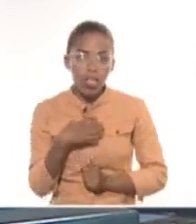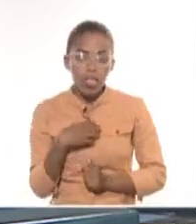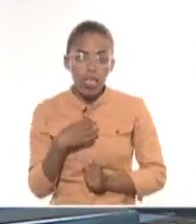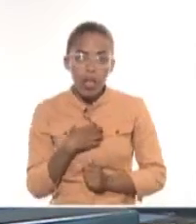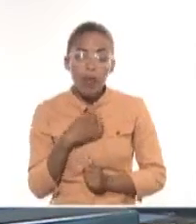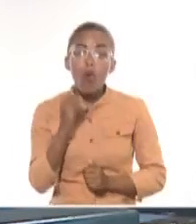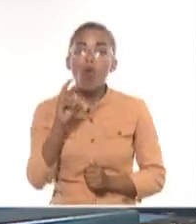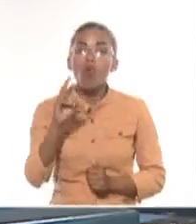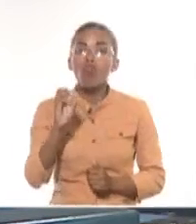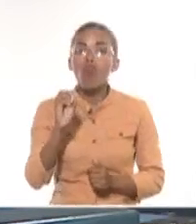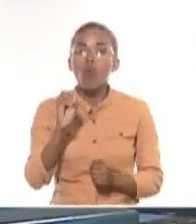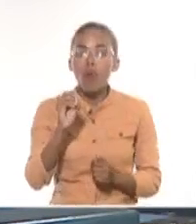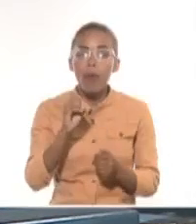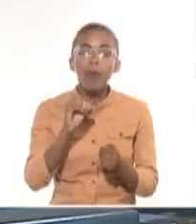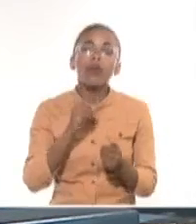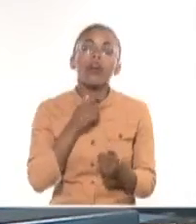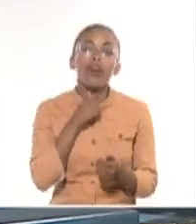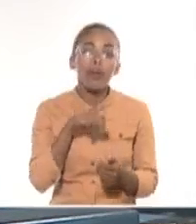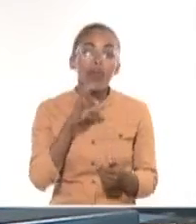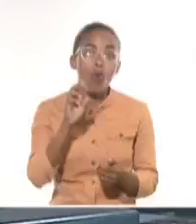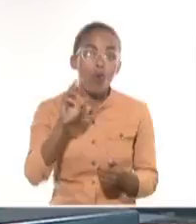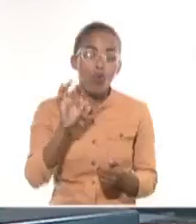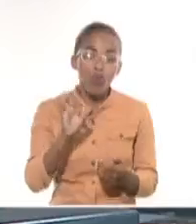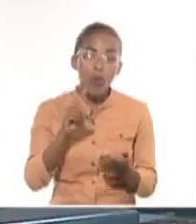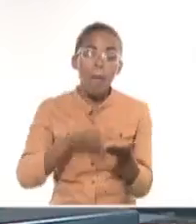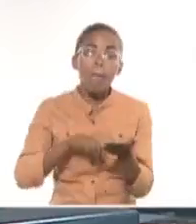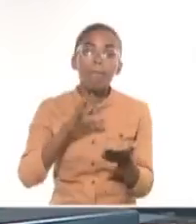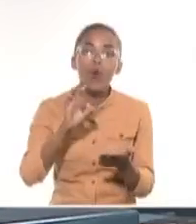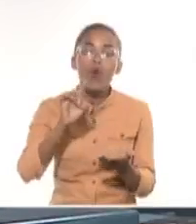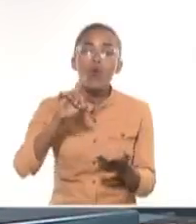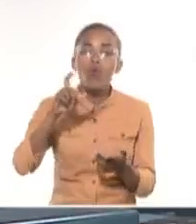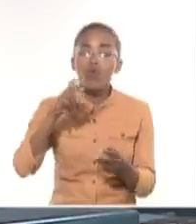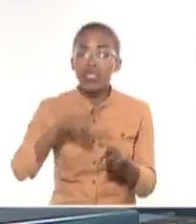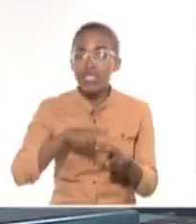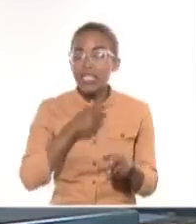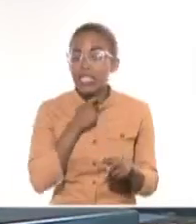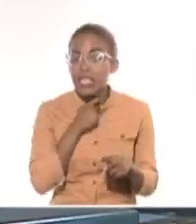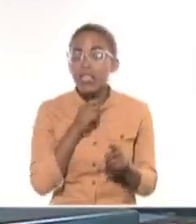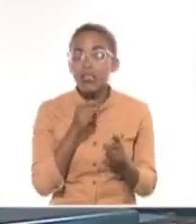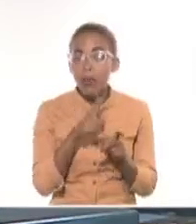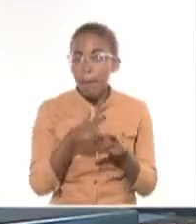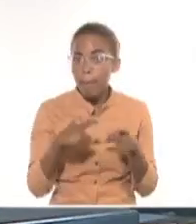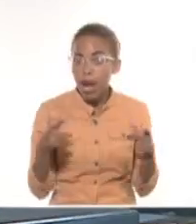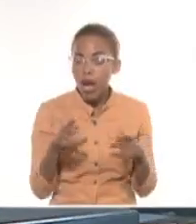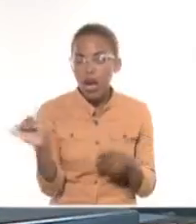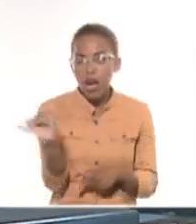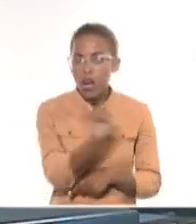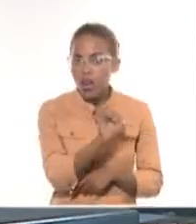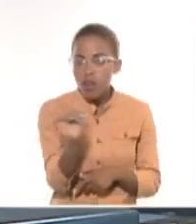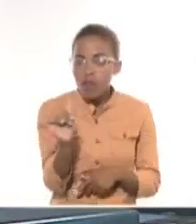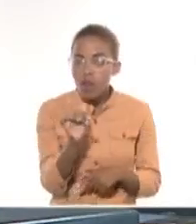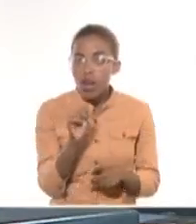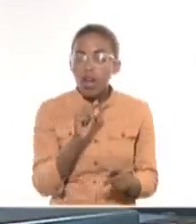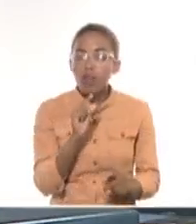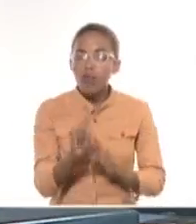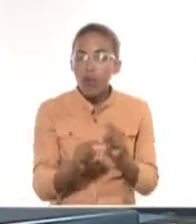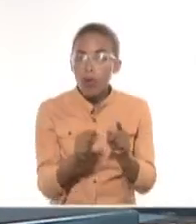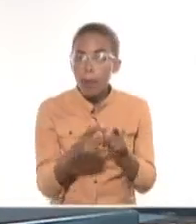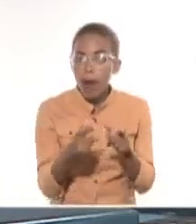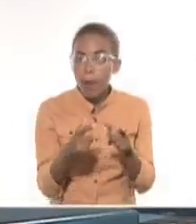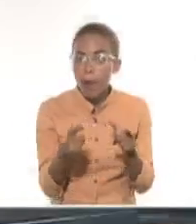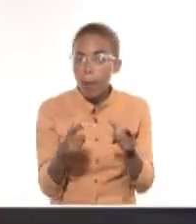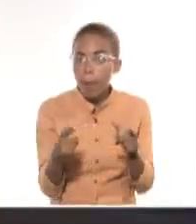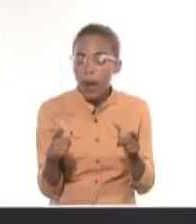un número mayor de provincias, en 7 provincias, 10 municipios, y realmente se produce un número de casos. No